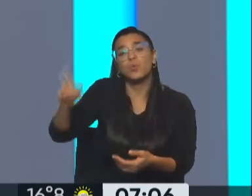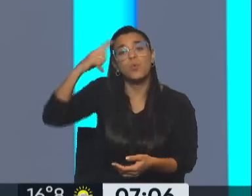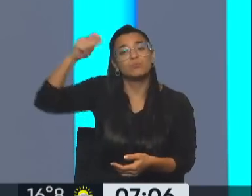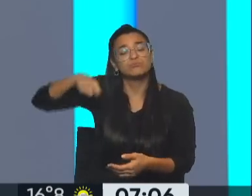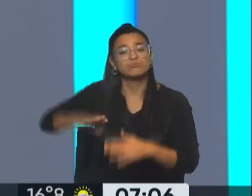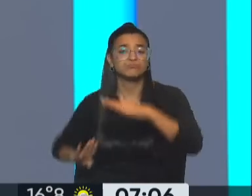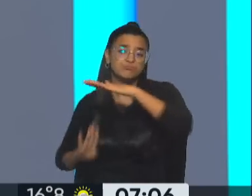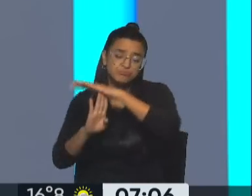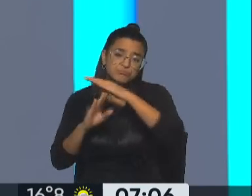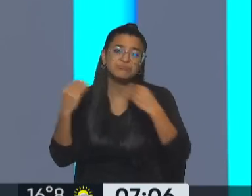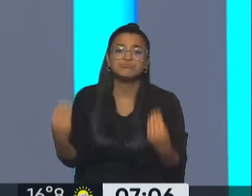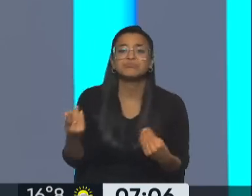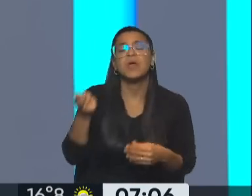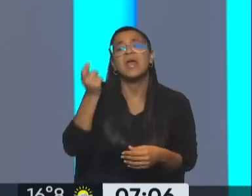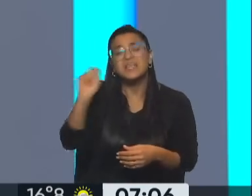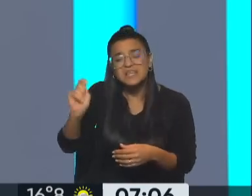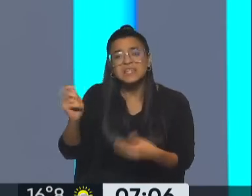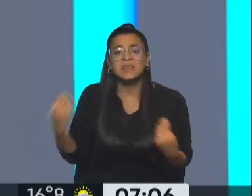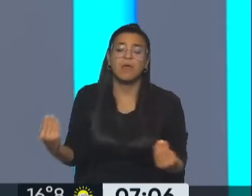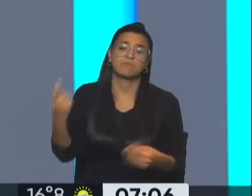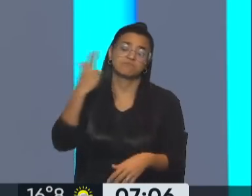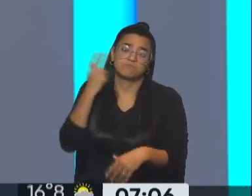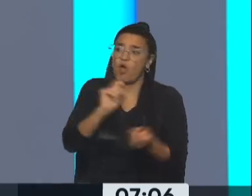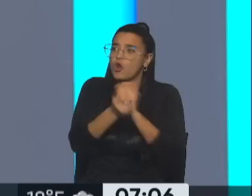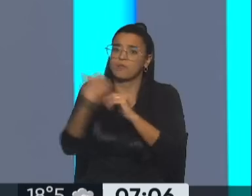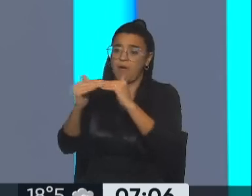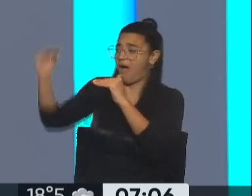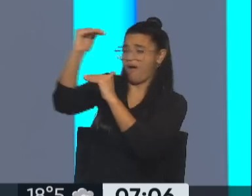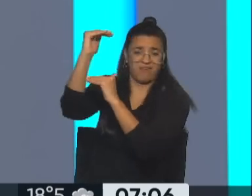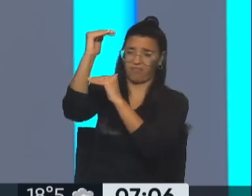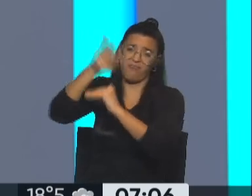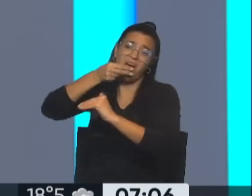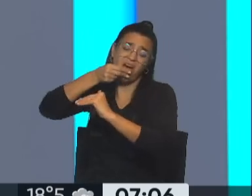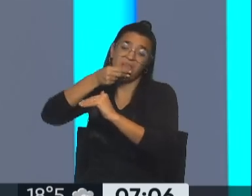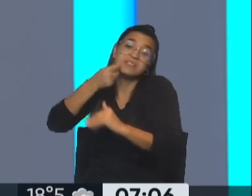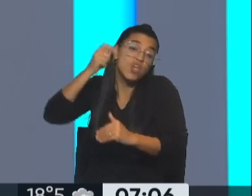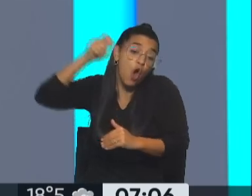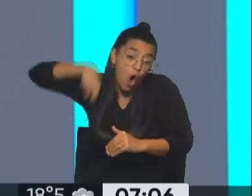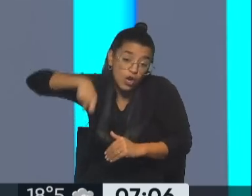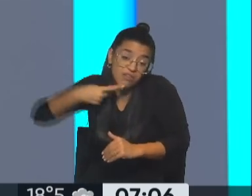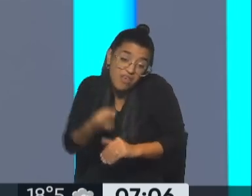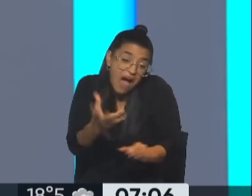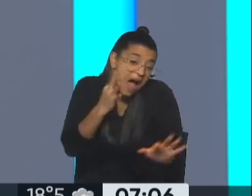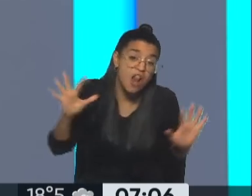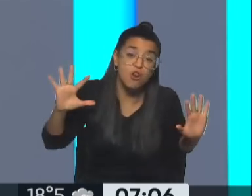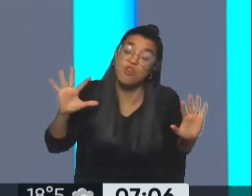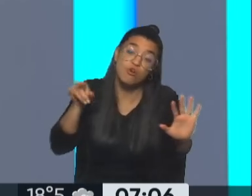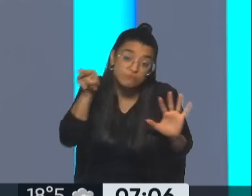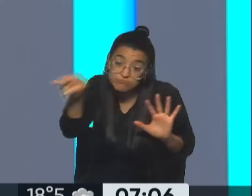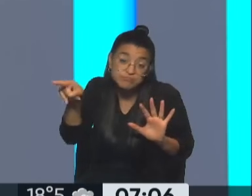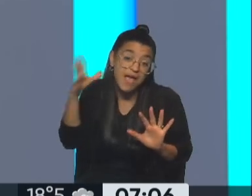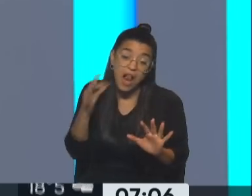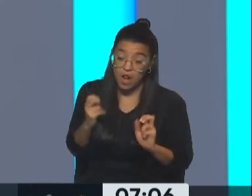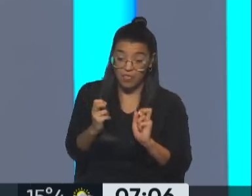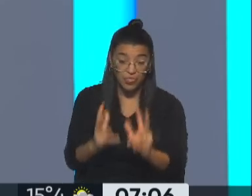Poder Judicial. ¿Quién puede corregir a la Corte? Por encima de la Corte no hay nada. Entonces, si a la Corte se le ocurre decir algo, ese algo